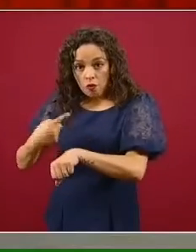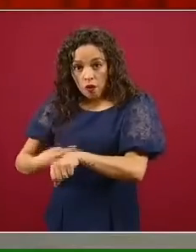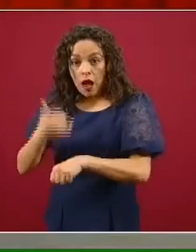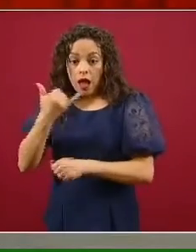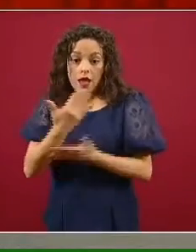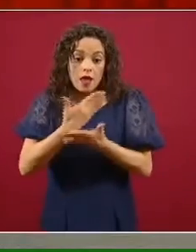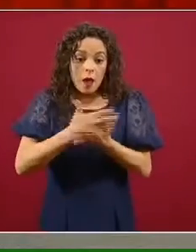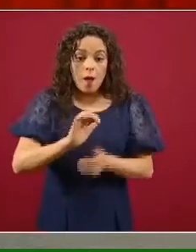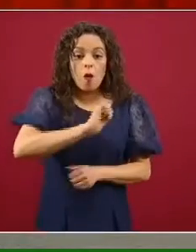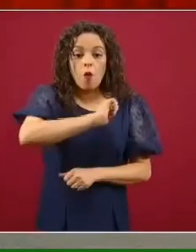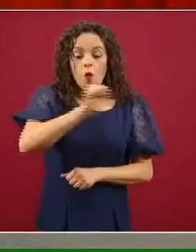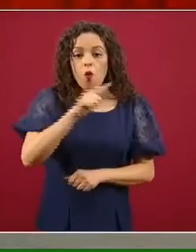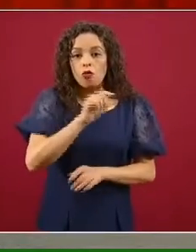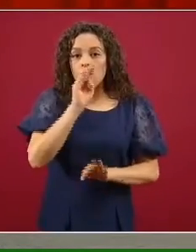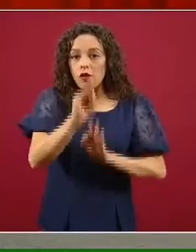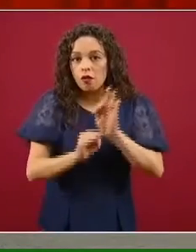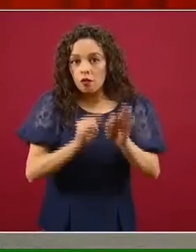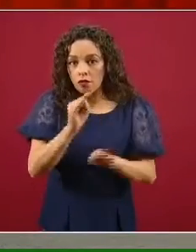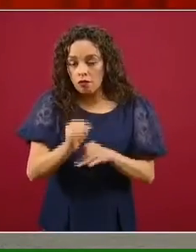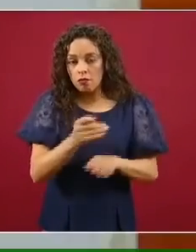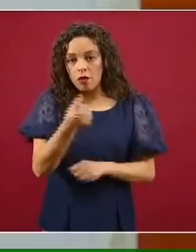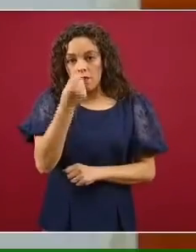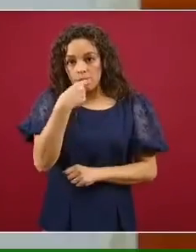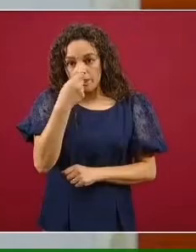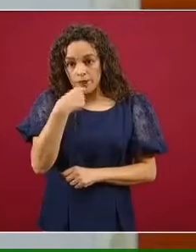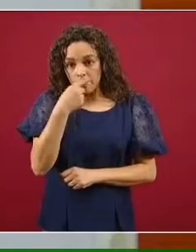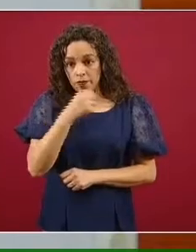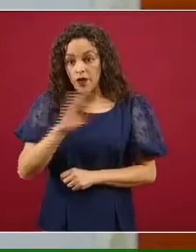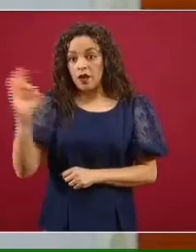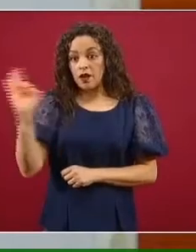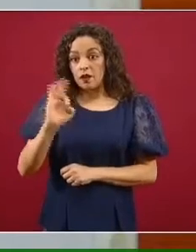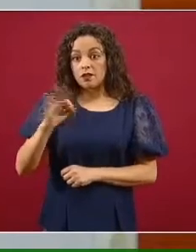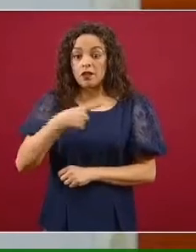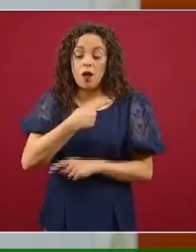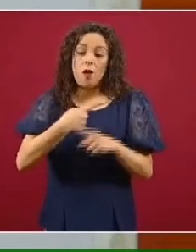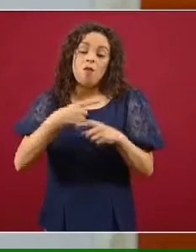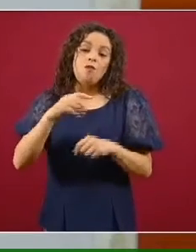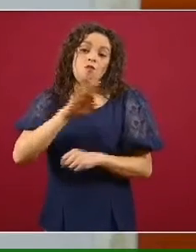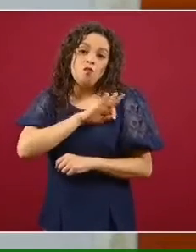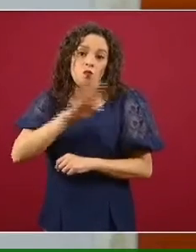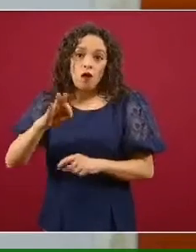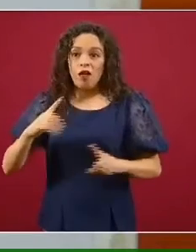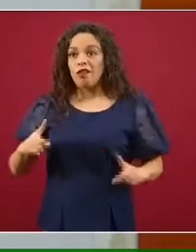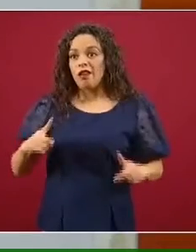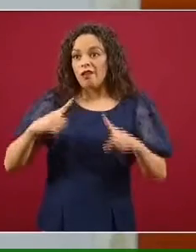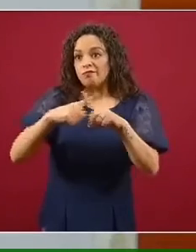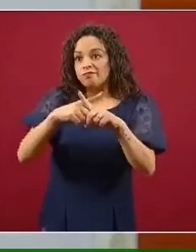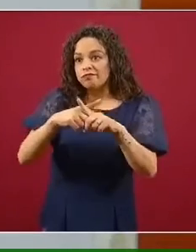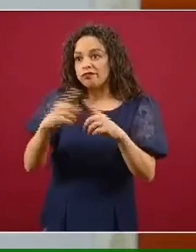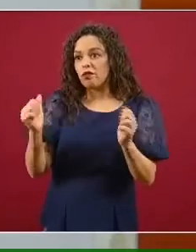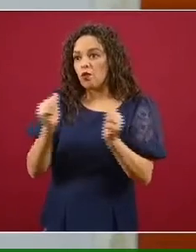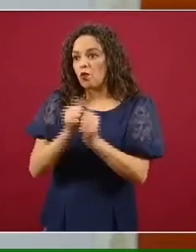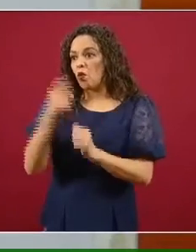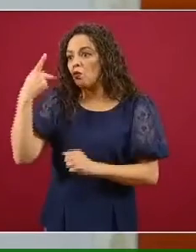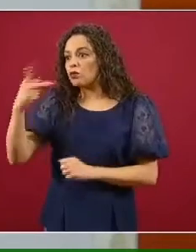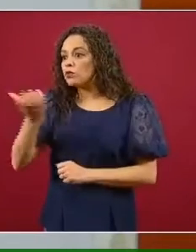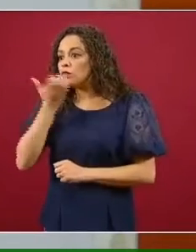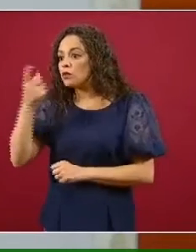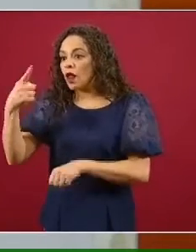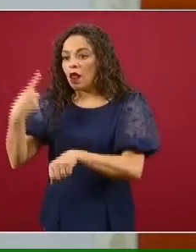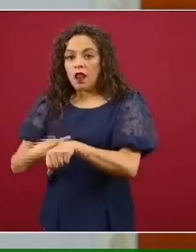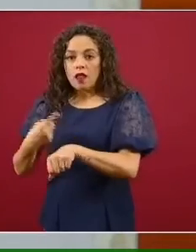inclusive pudieran estar contraindicados contra los medicamentos que ya toma para sus enfermedades